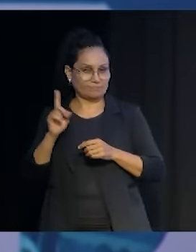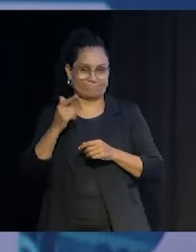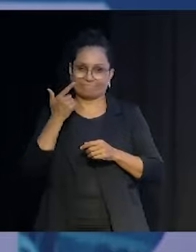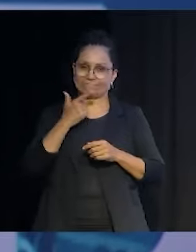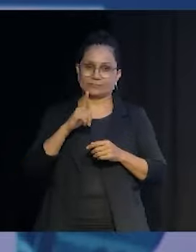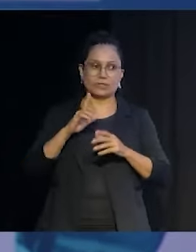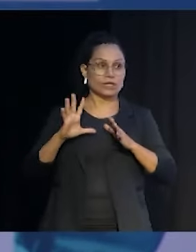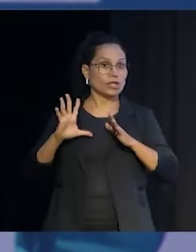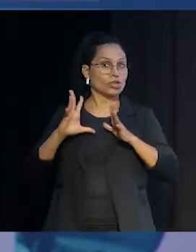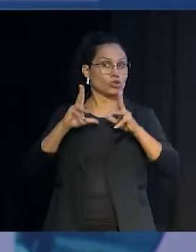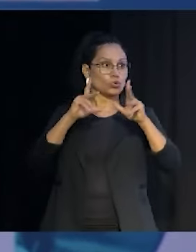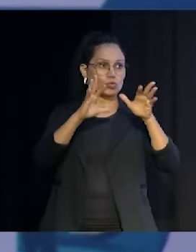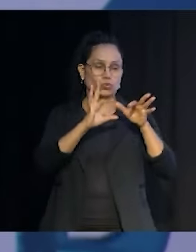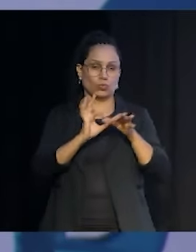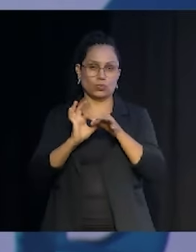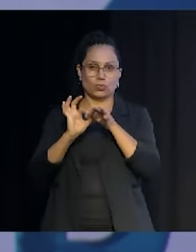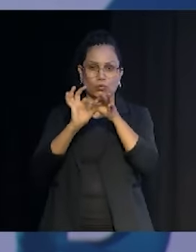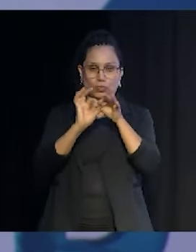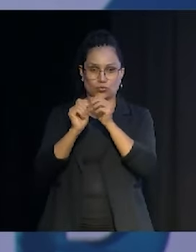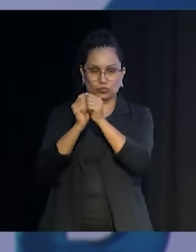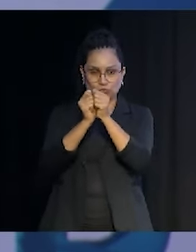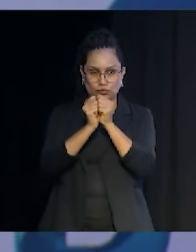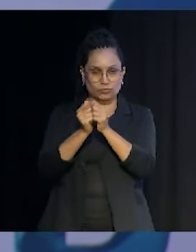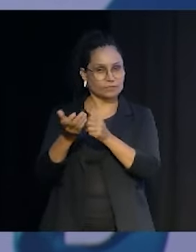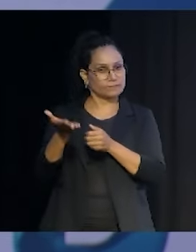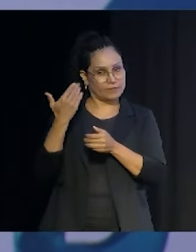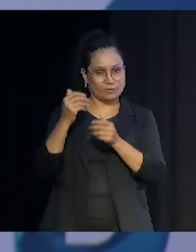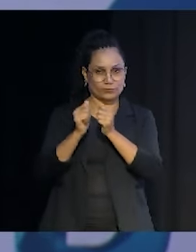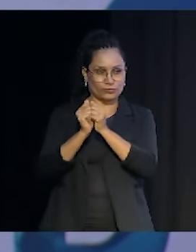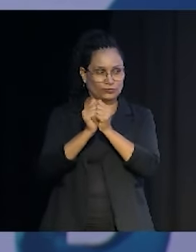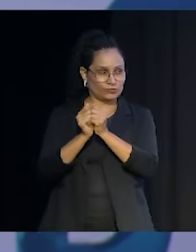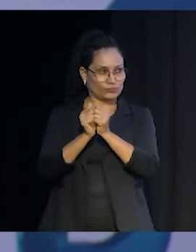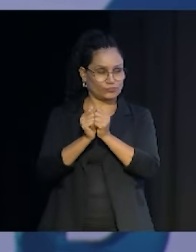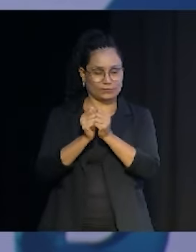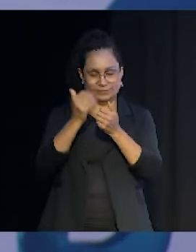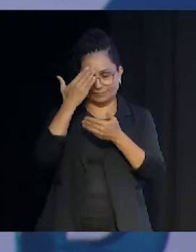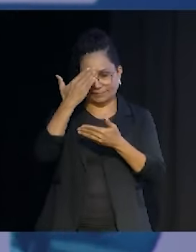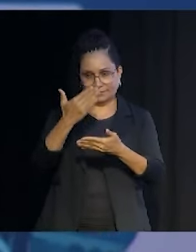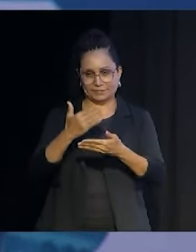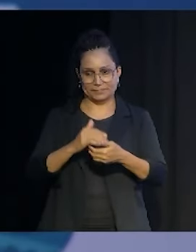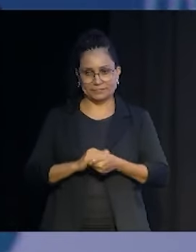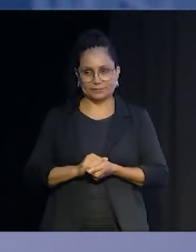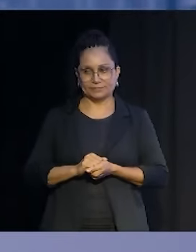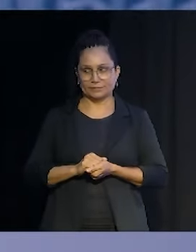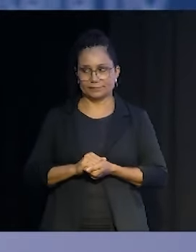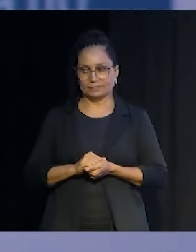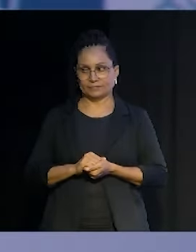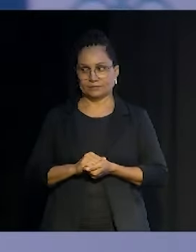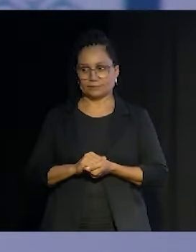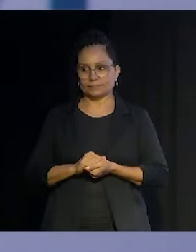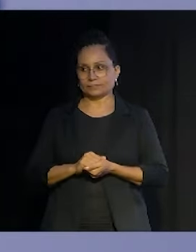esta carga, pero solito no, solo si todo el mundo me ayuda. Vamos juntos que va a valer la pena. Muchas gracias.